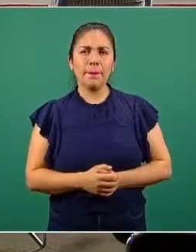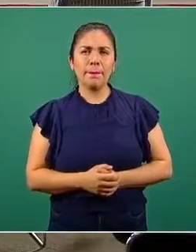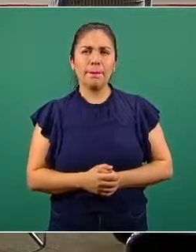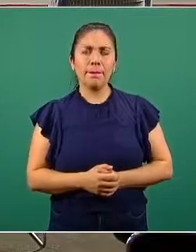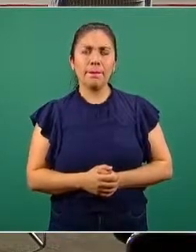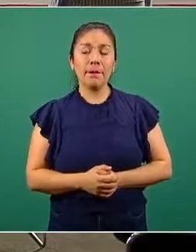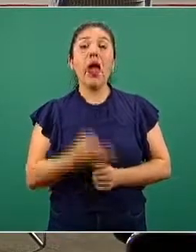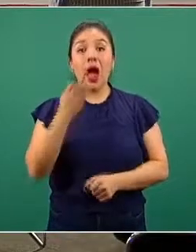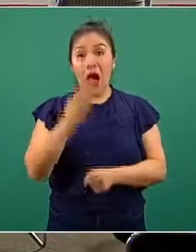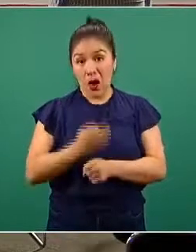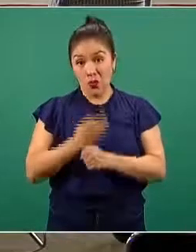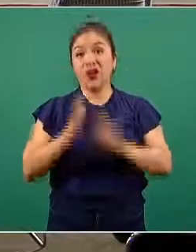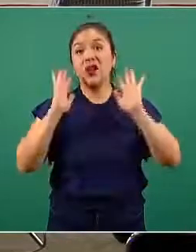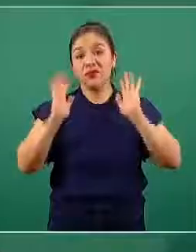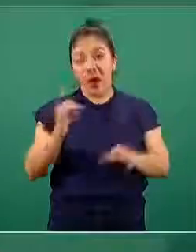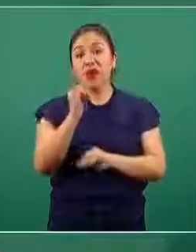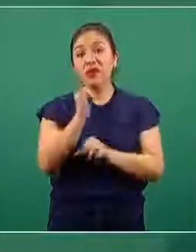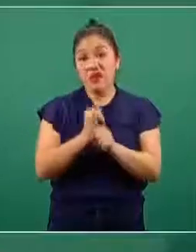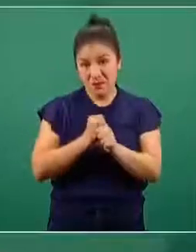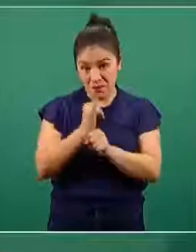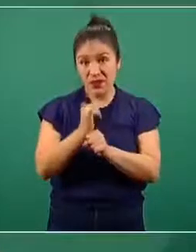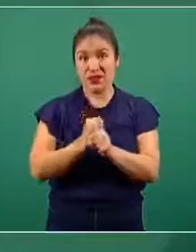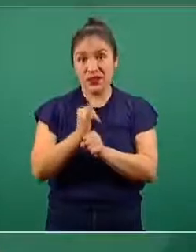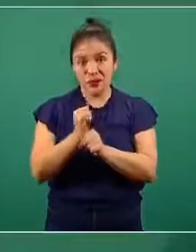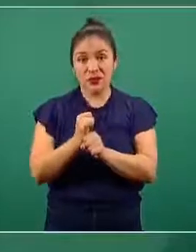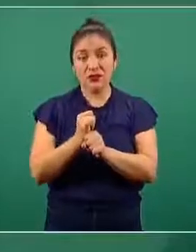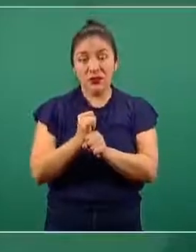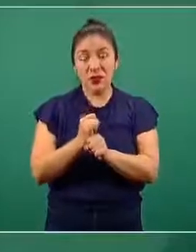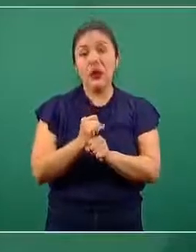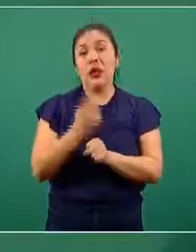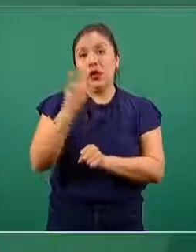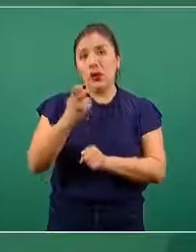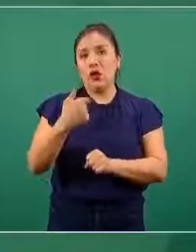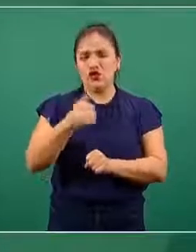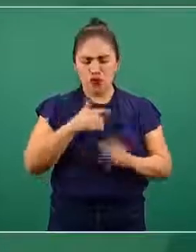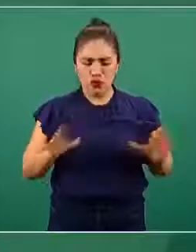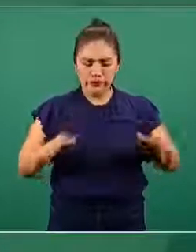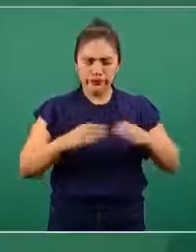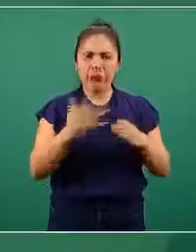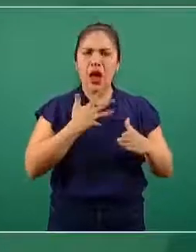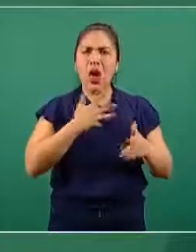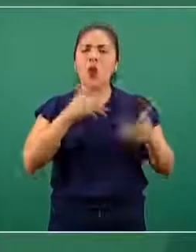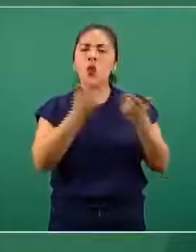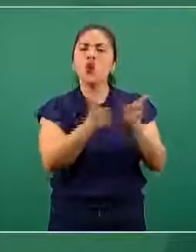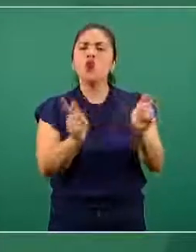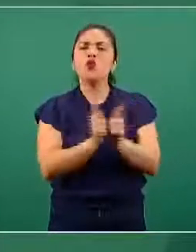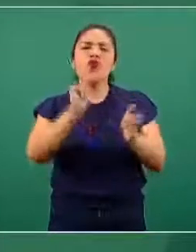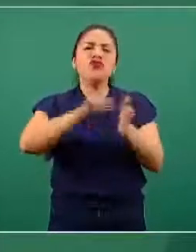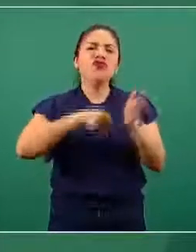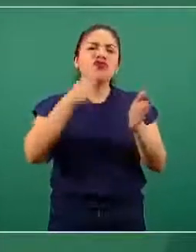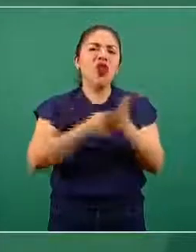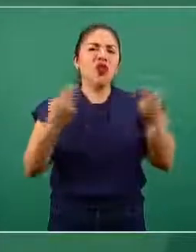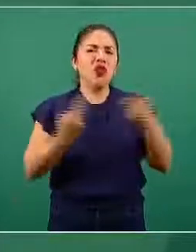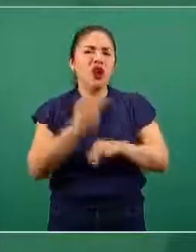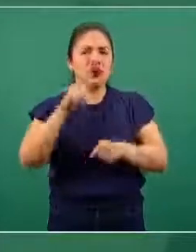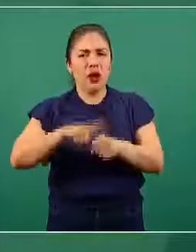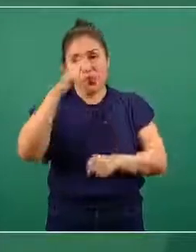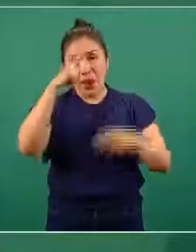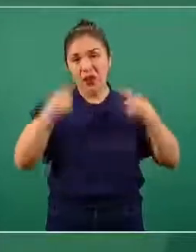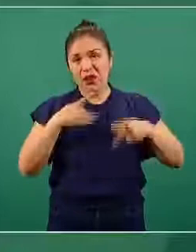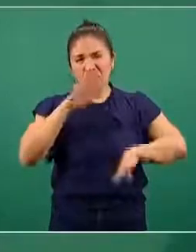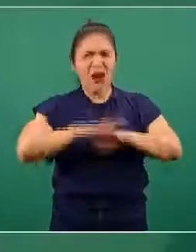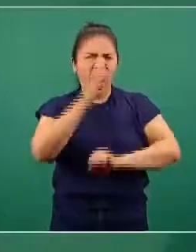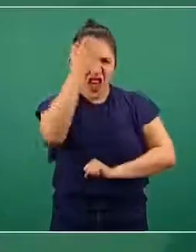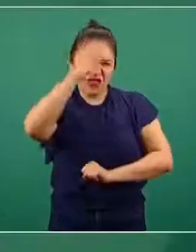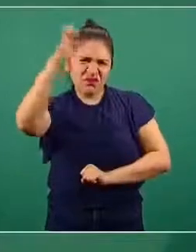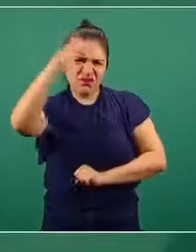Se investiga y a través, nosotros tenemos un grupo técnico nacional de expertos en vacunas y son ellos